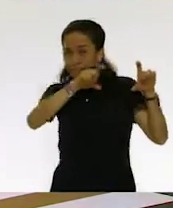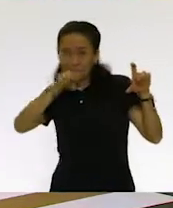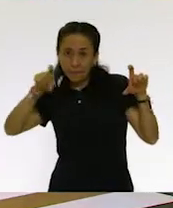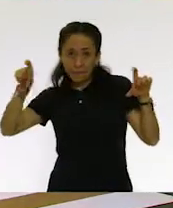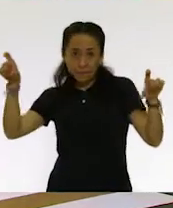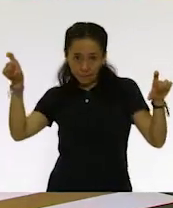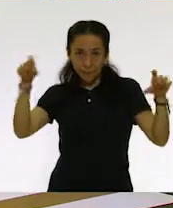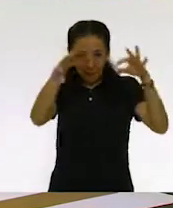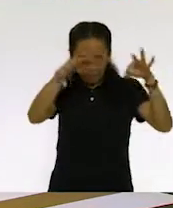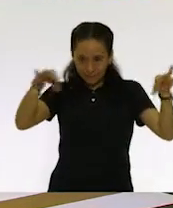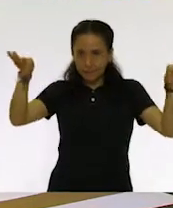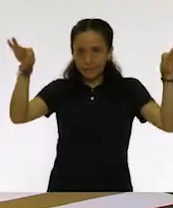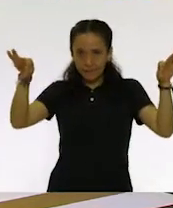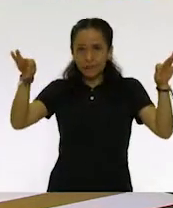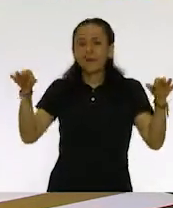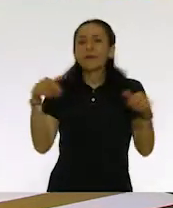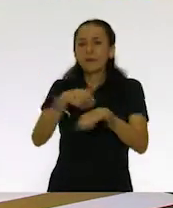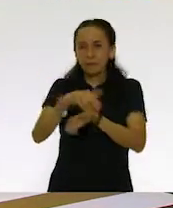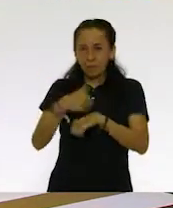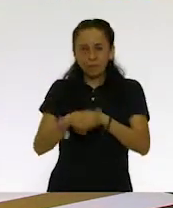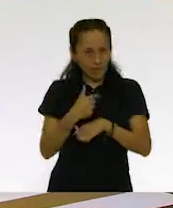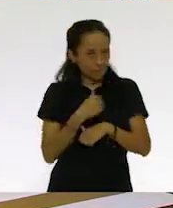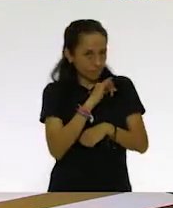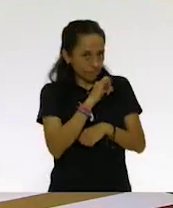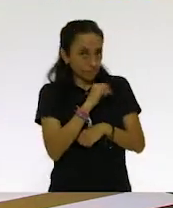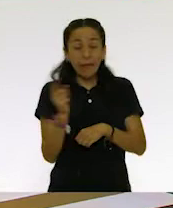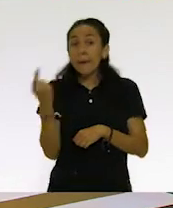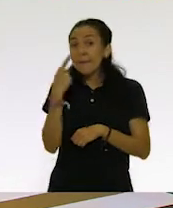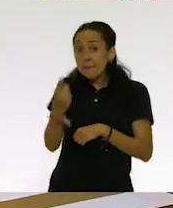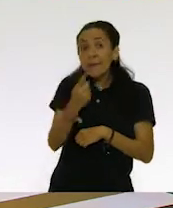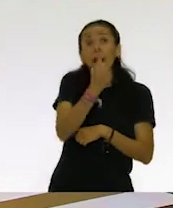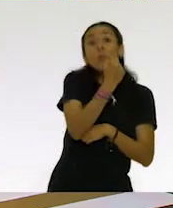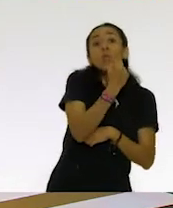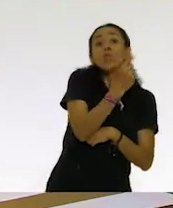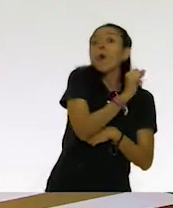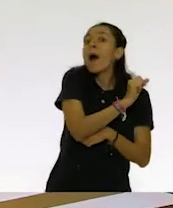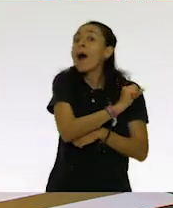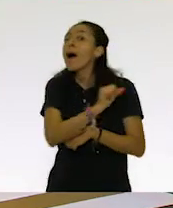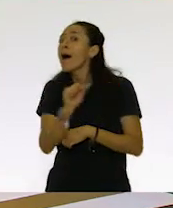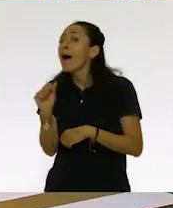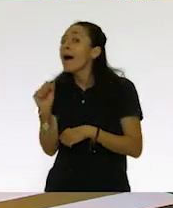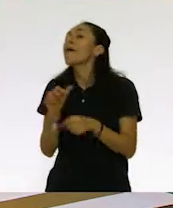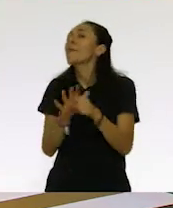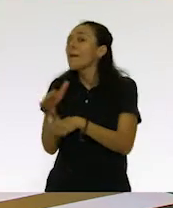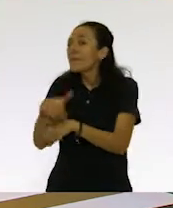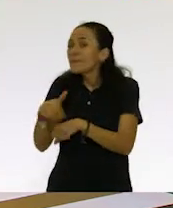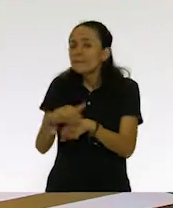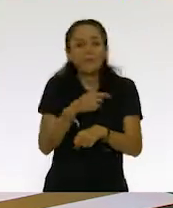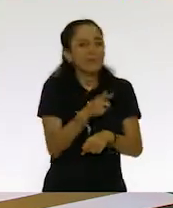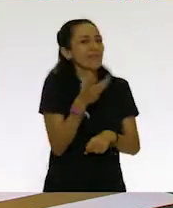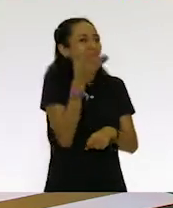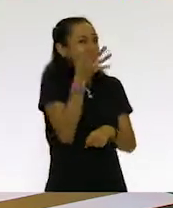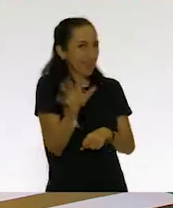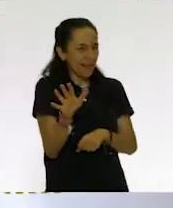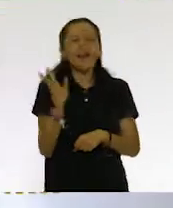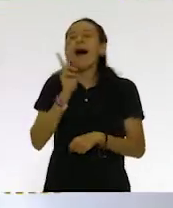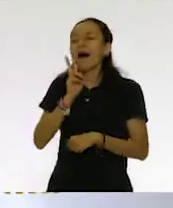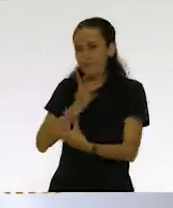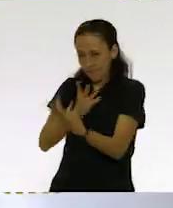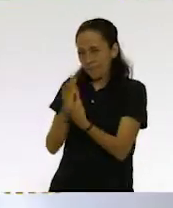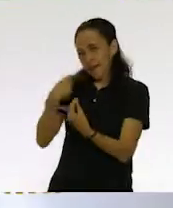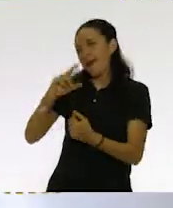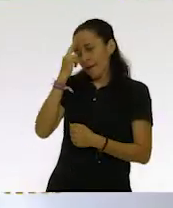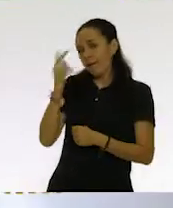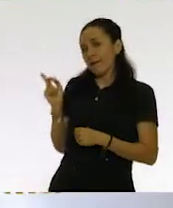numérica. Si puedes observar, estos números van del 1 al... Al 10. Al 10, vamos a recordarlos, ¿te parece? Me parece. Tenemos muy bien. Aquí el